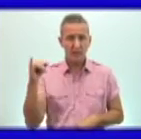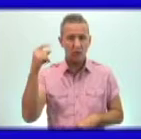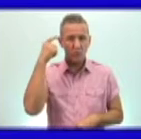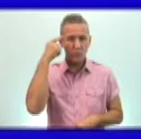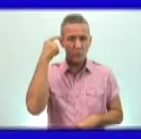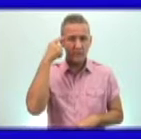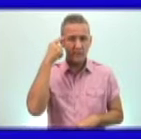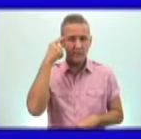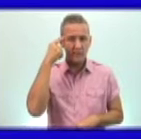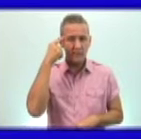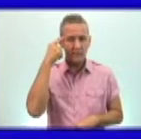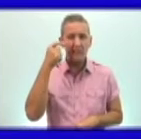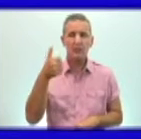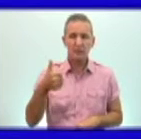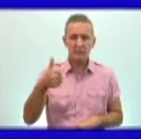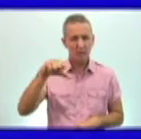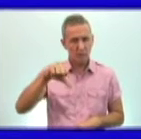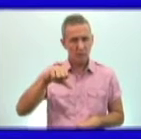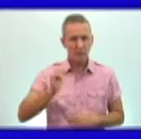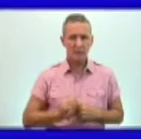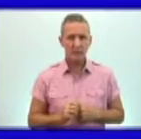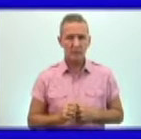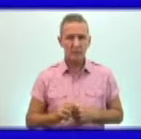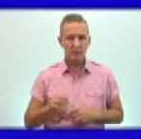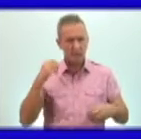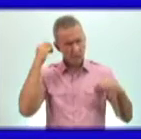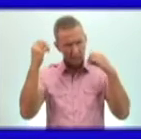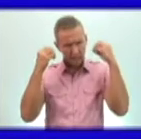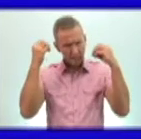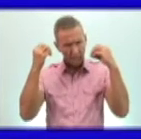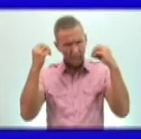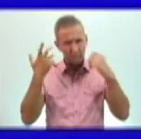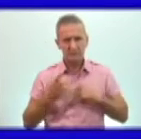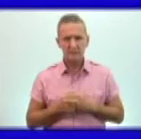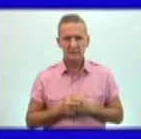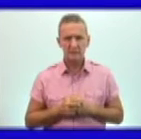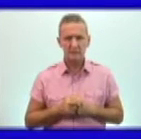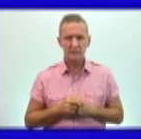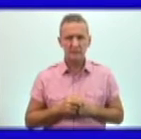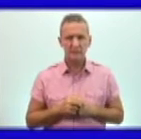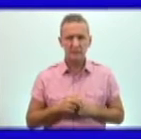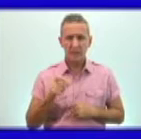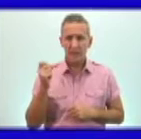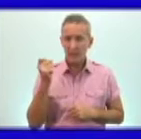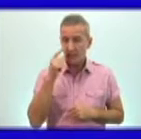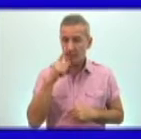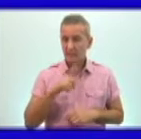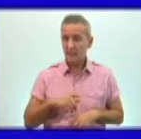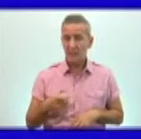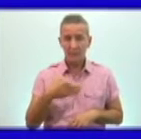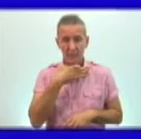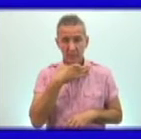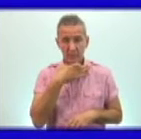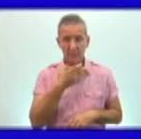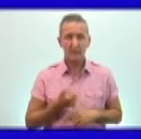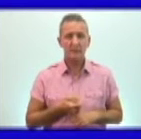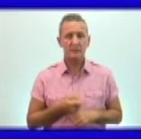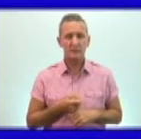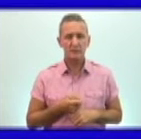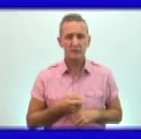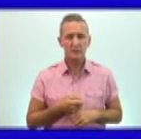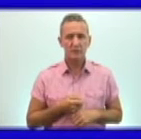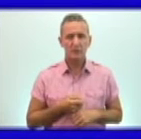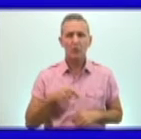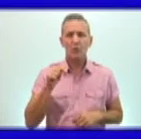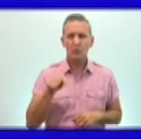es bien y de lo que está mal, y la razonamos. Y por lo tanto, dice y termina Fidel, con esa sensación de lo que es la